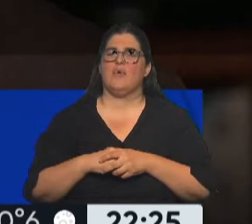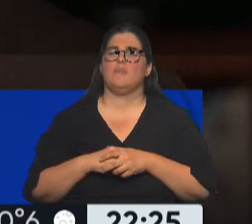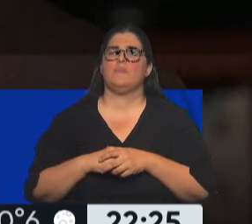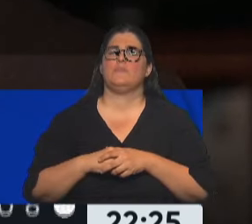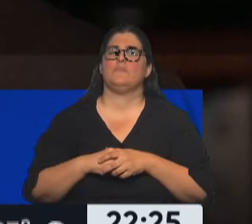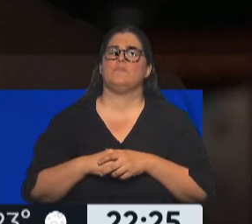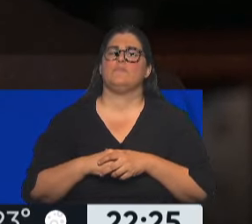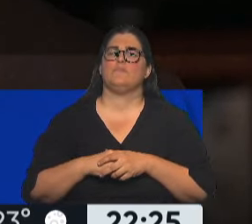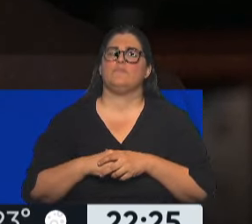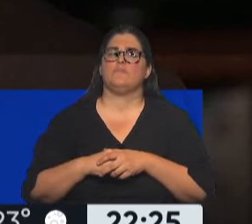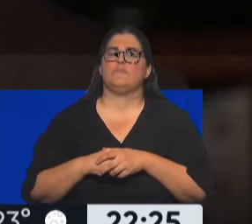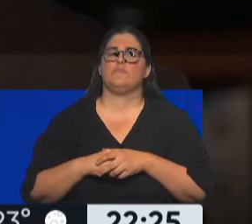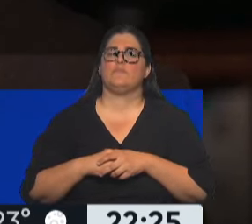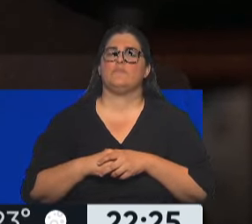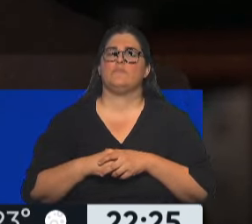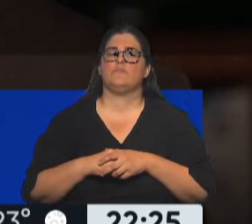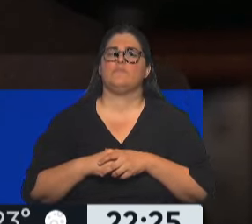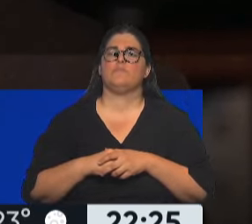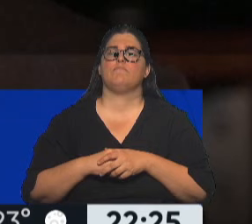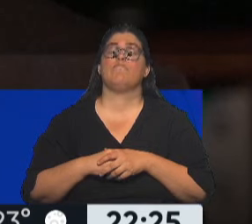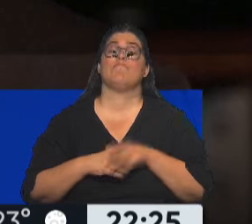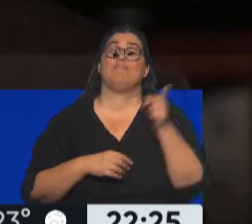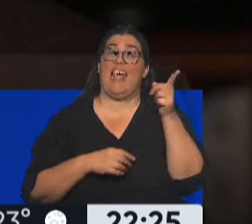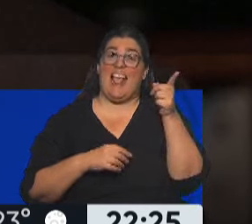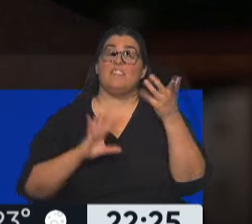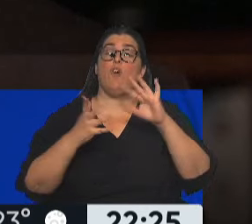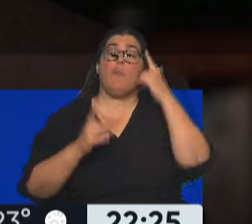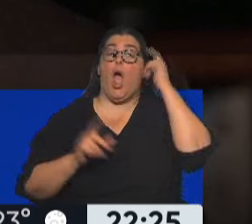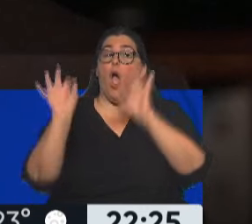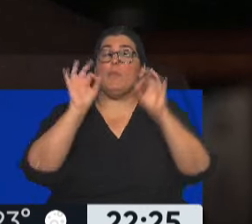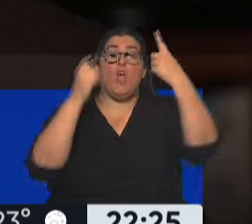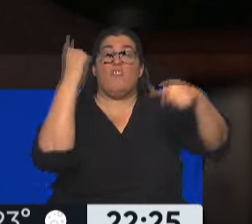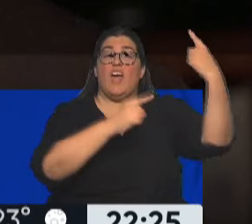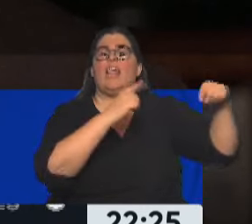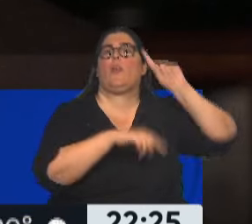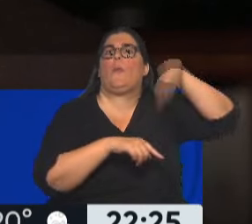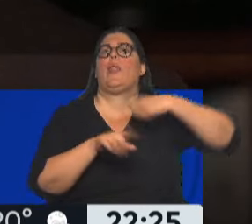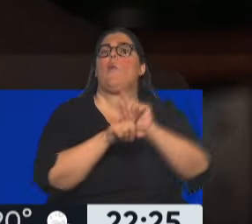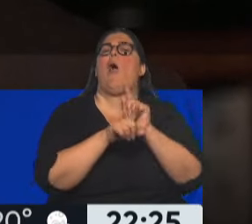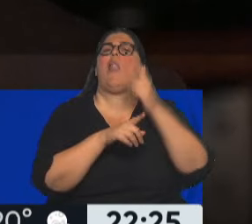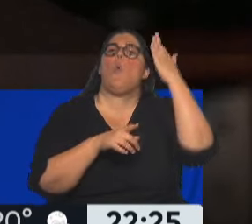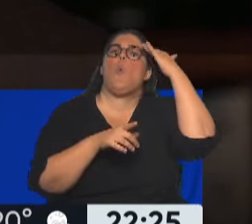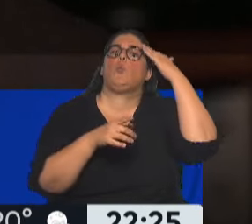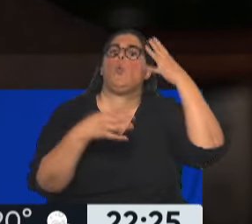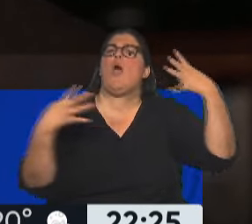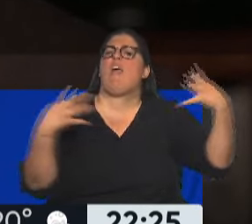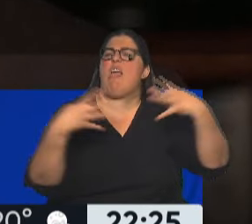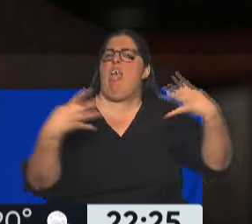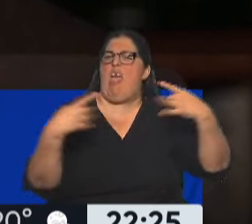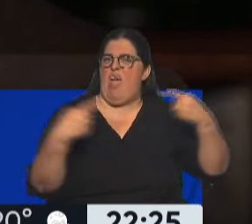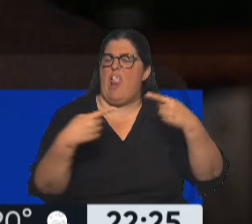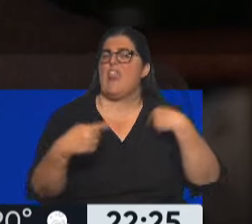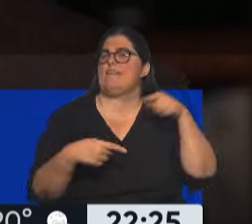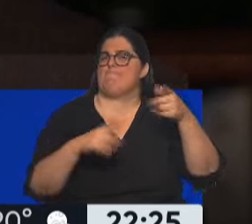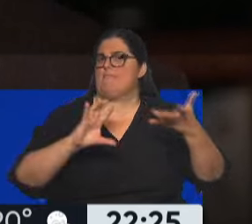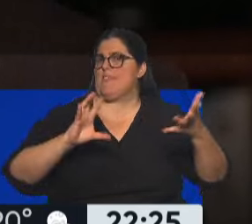petty talk that is even fueling a cultural war, which is devastating, in my view, for the future of